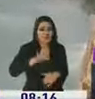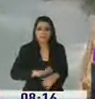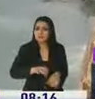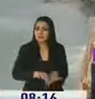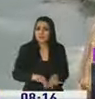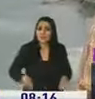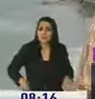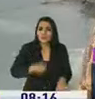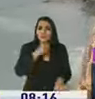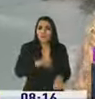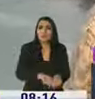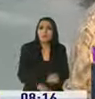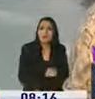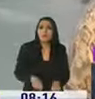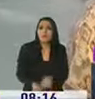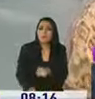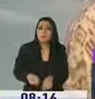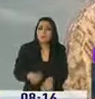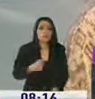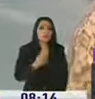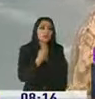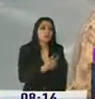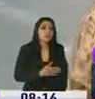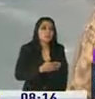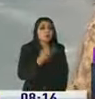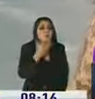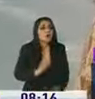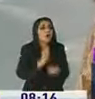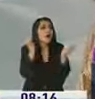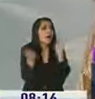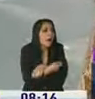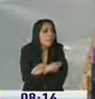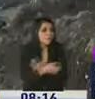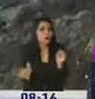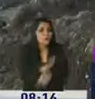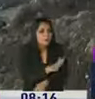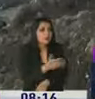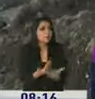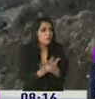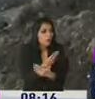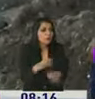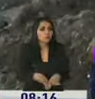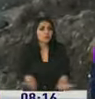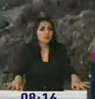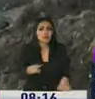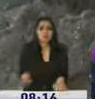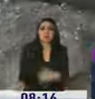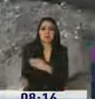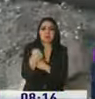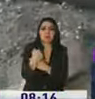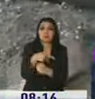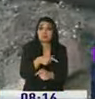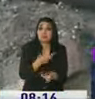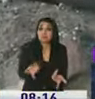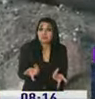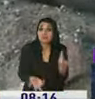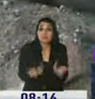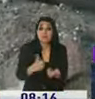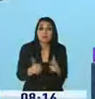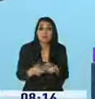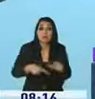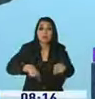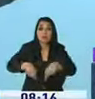que está ya vieja. Nosotros hemos dicho que por favor solucionen bien. Temen que ocurran accidentes, pues los carros no pueden